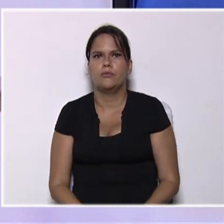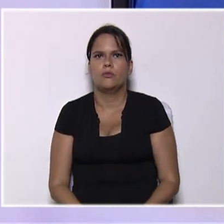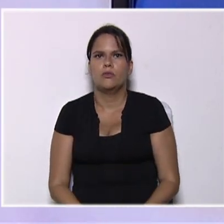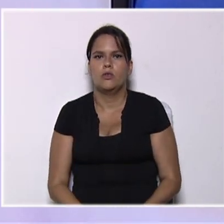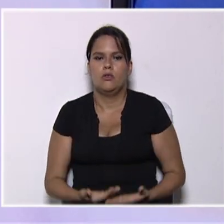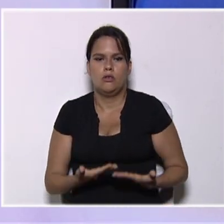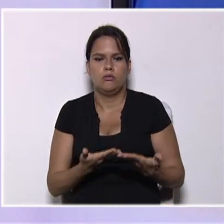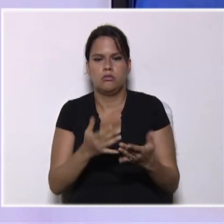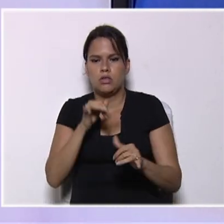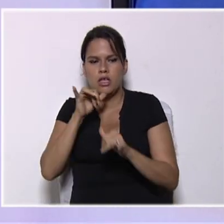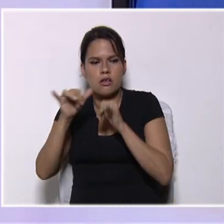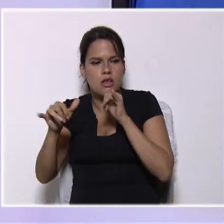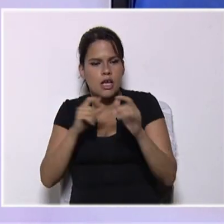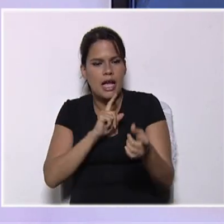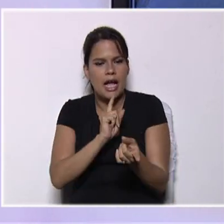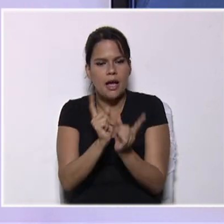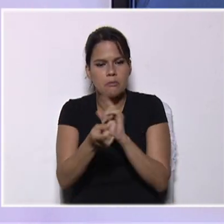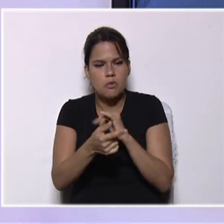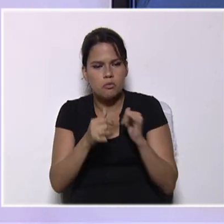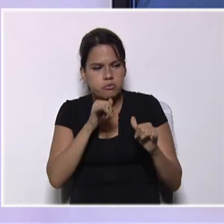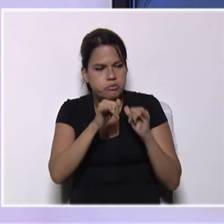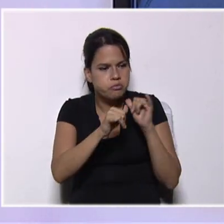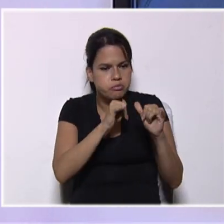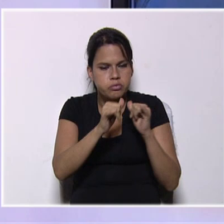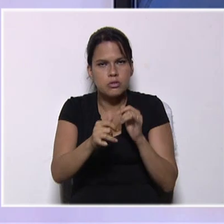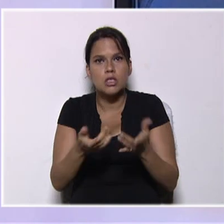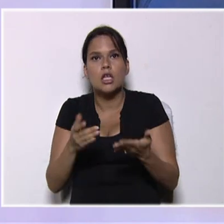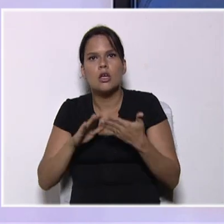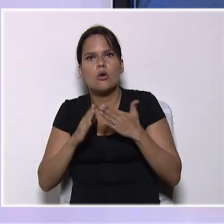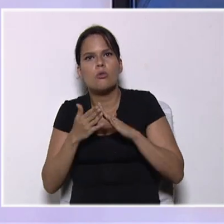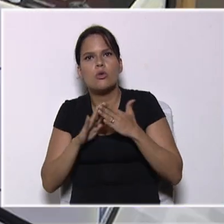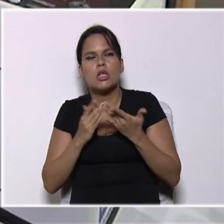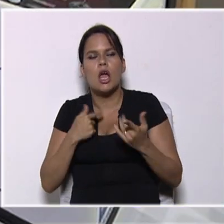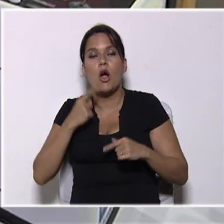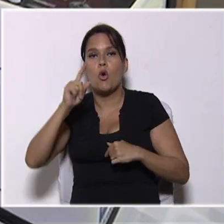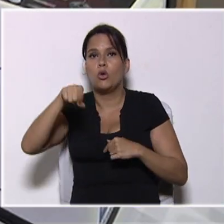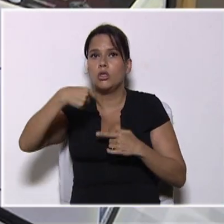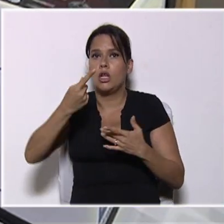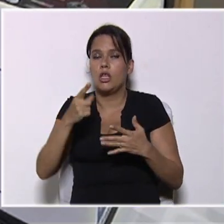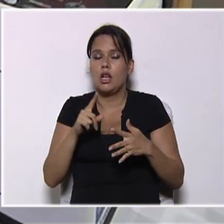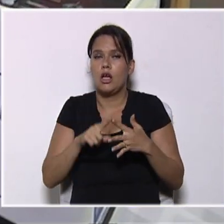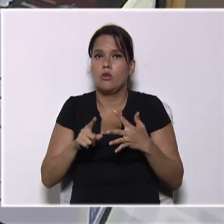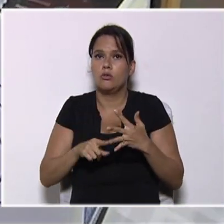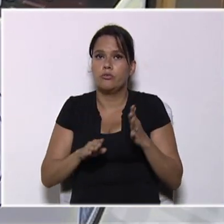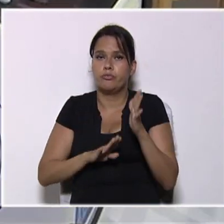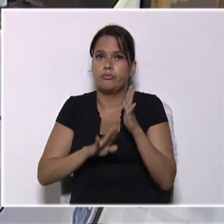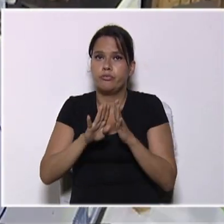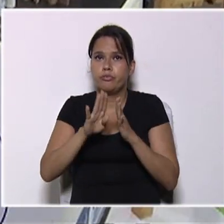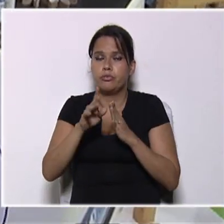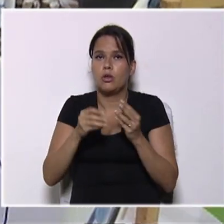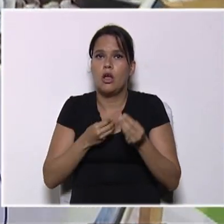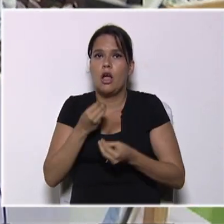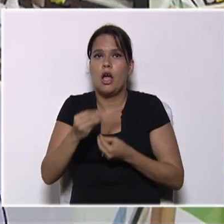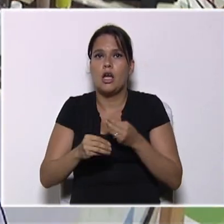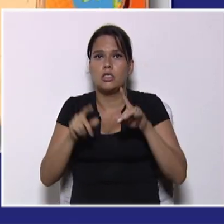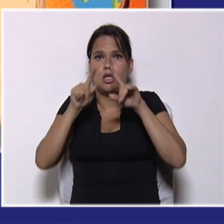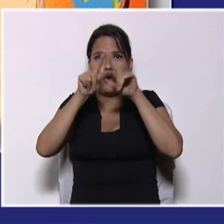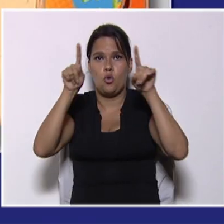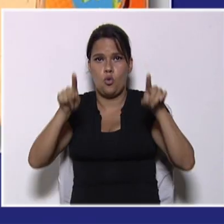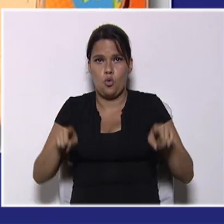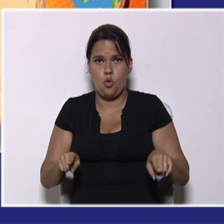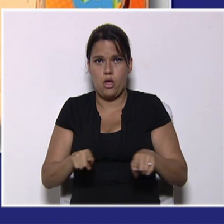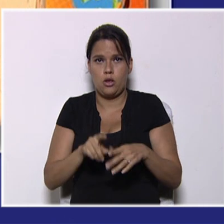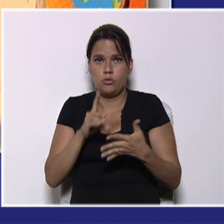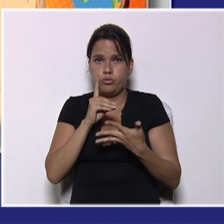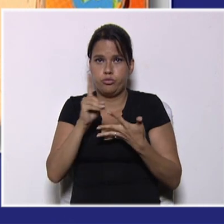en comunidad. Exactamente. Otra de las cosas que entonces vamos a desarrollar en cuarto año es elaborar un cuadro